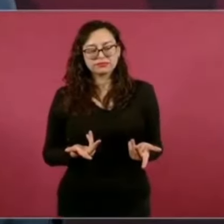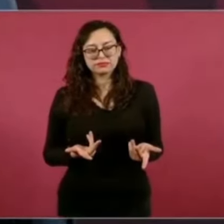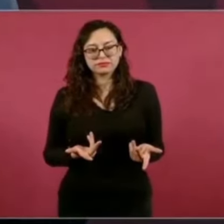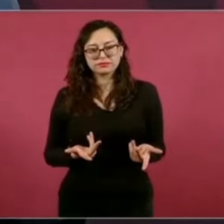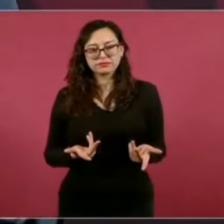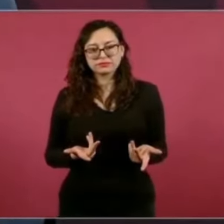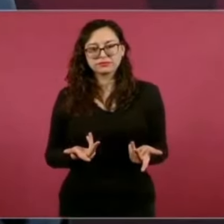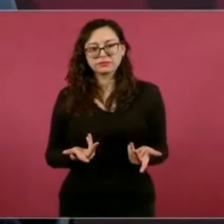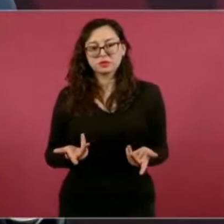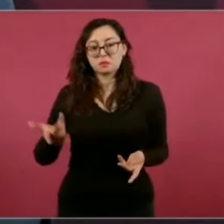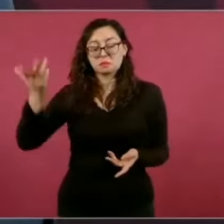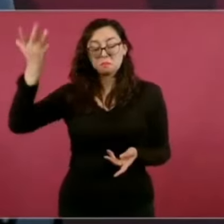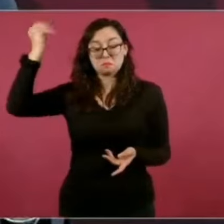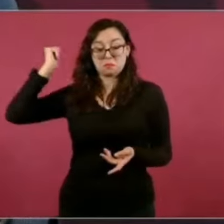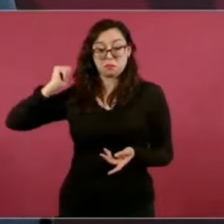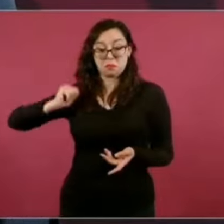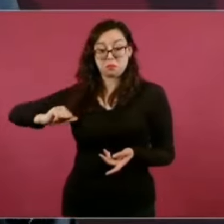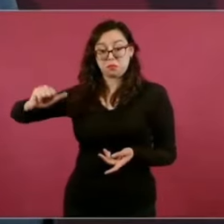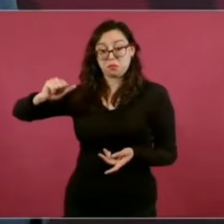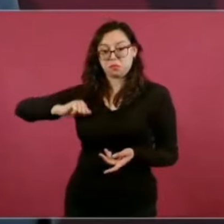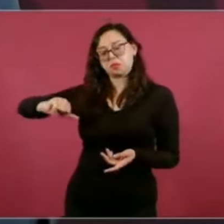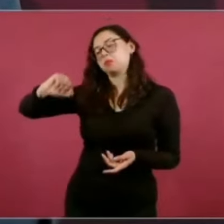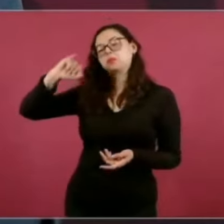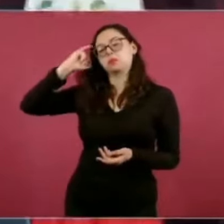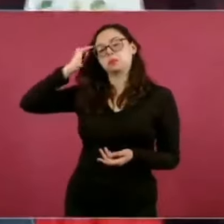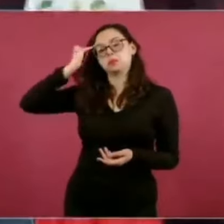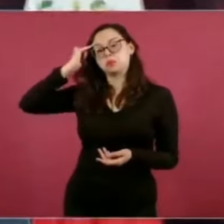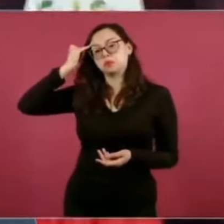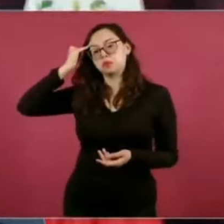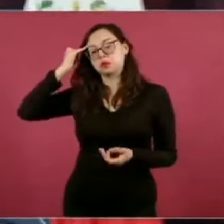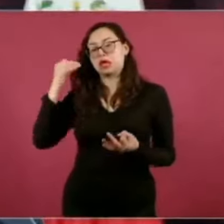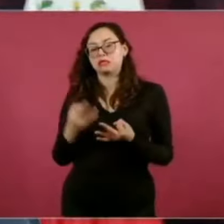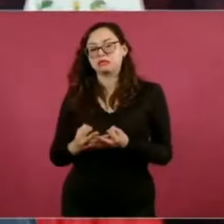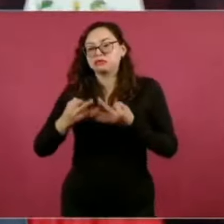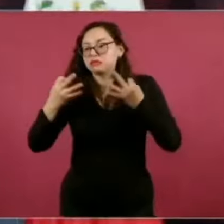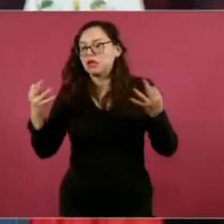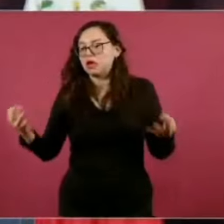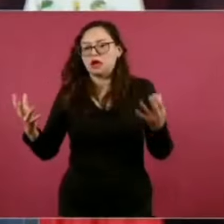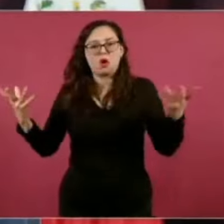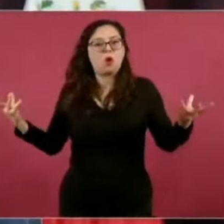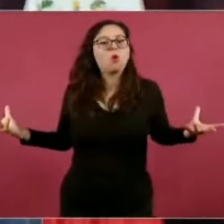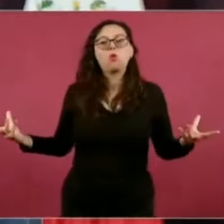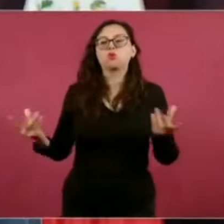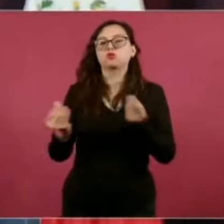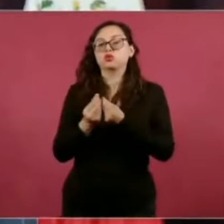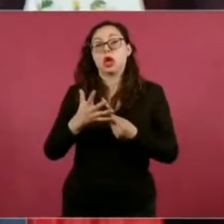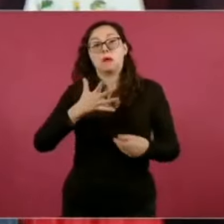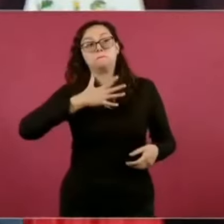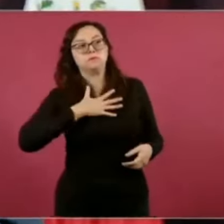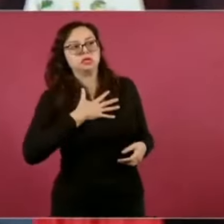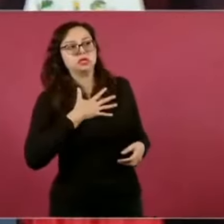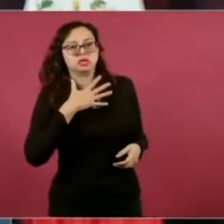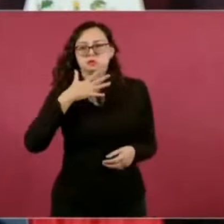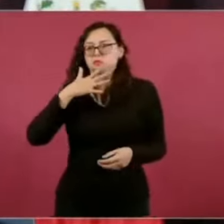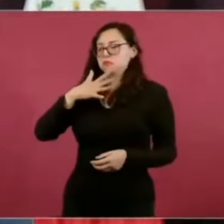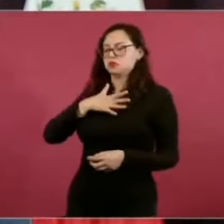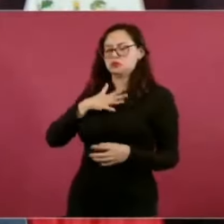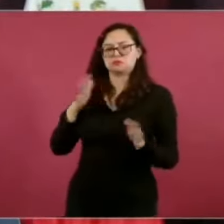En la época prehispánica no había propiedad privada, la tierra era comunal, no había